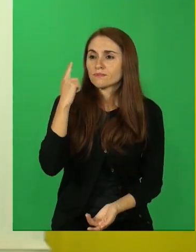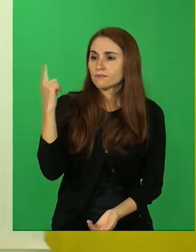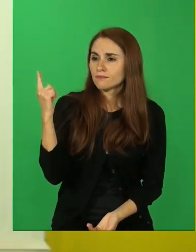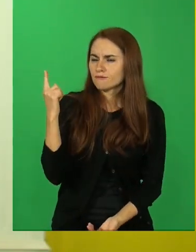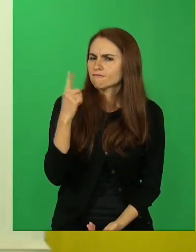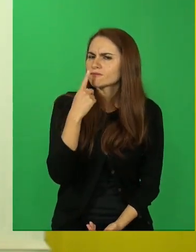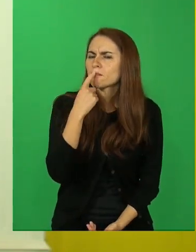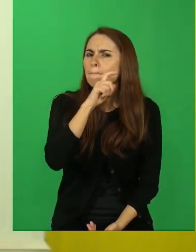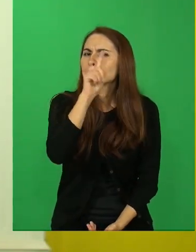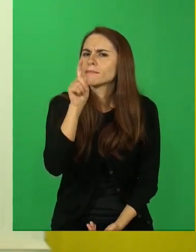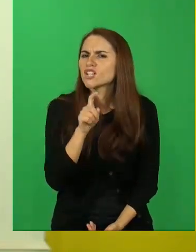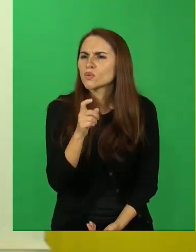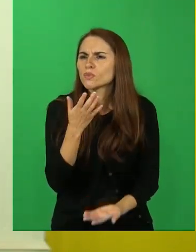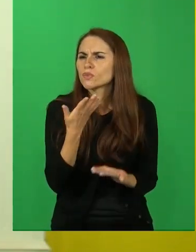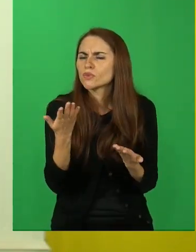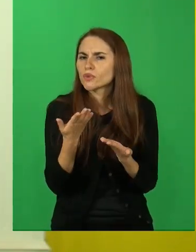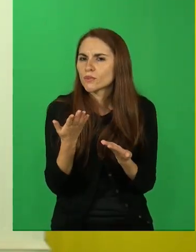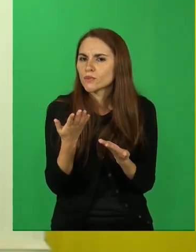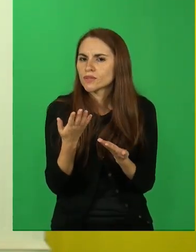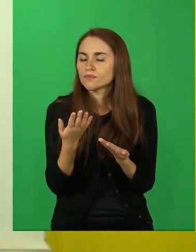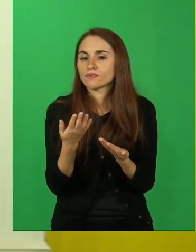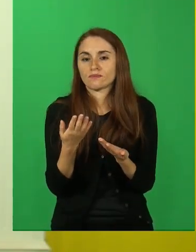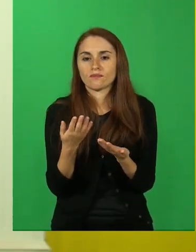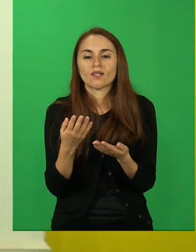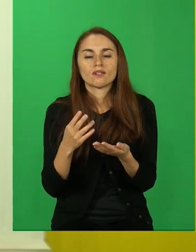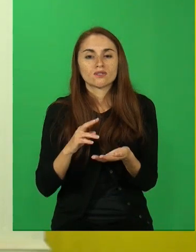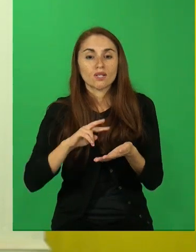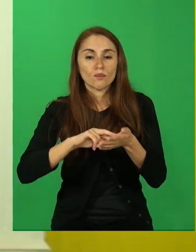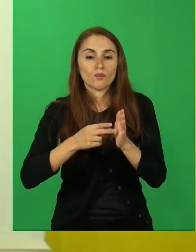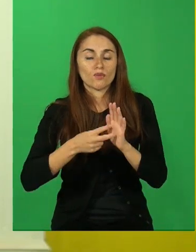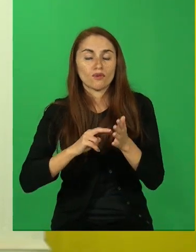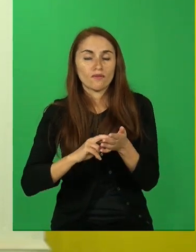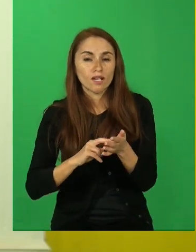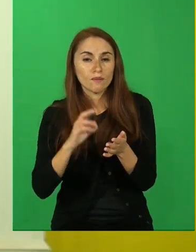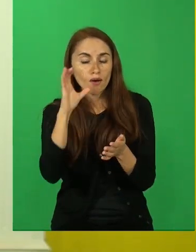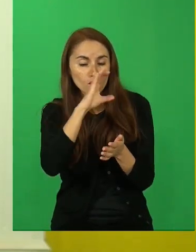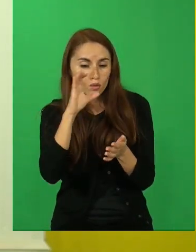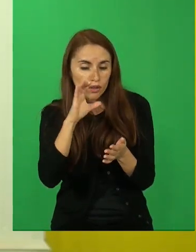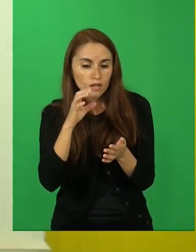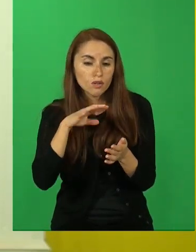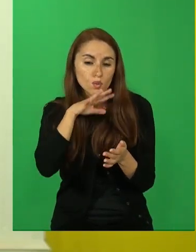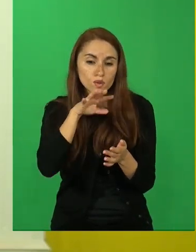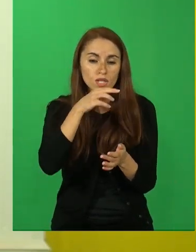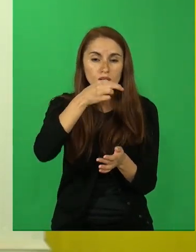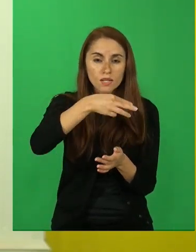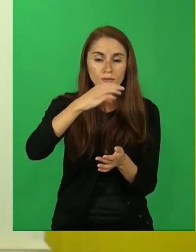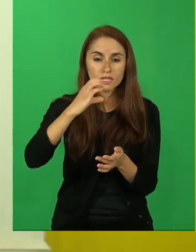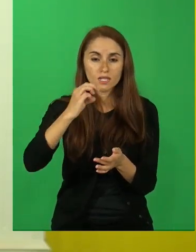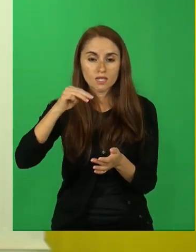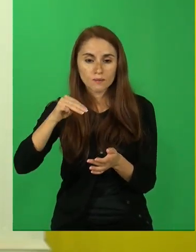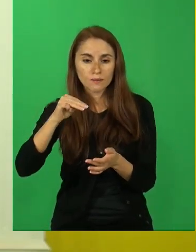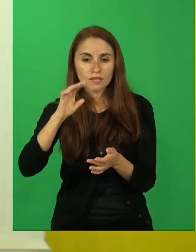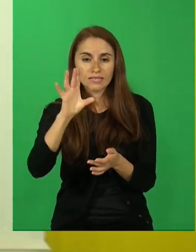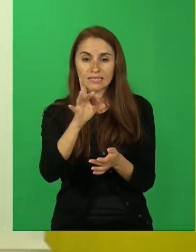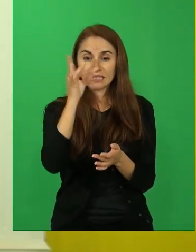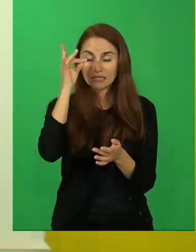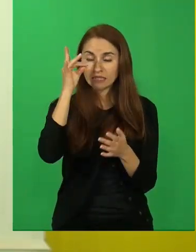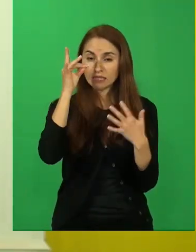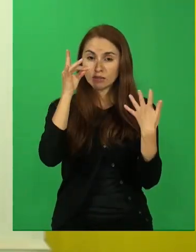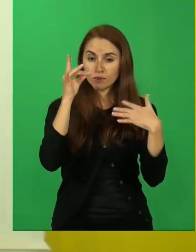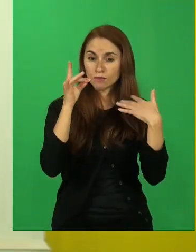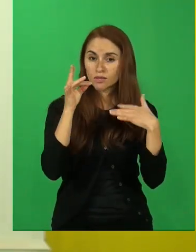la pregunta. Cuando tú resuelves ejercicios que tienen que ver con el mínimo común múltiplo, la clave de todo esto